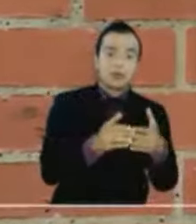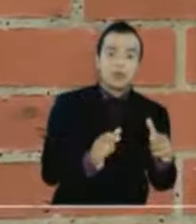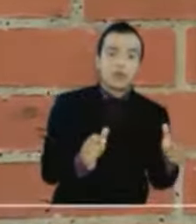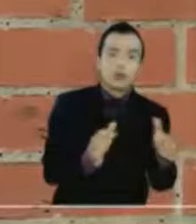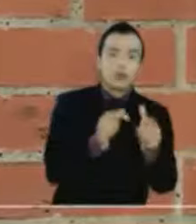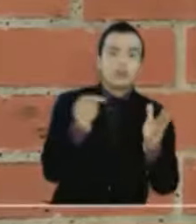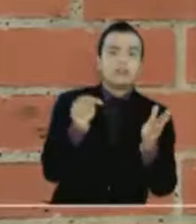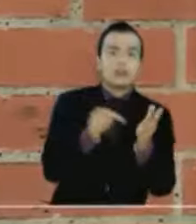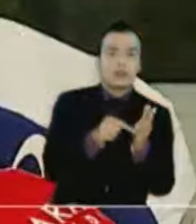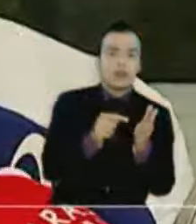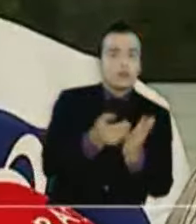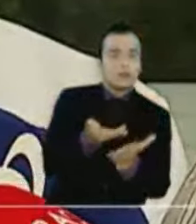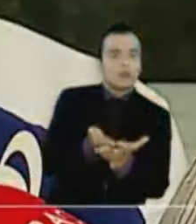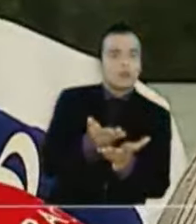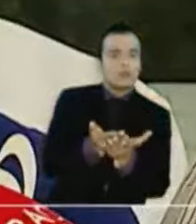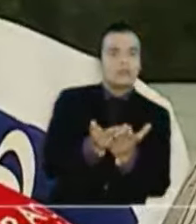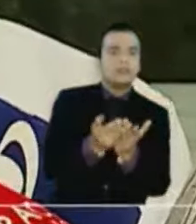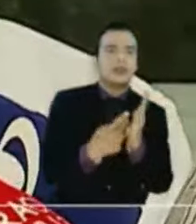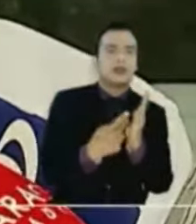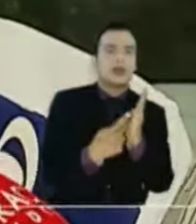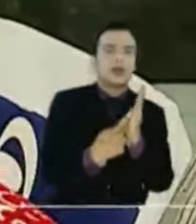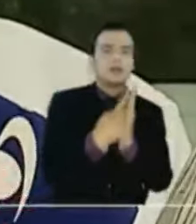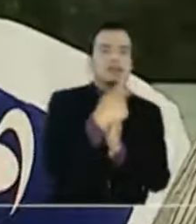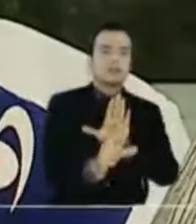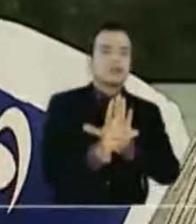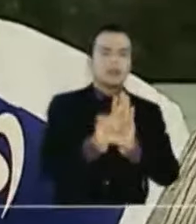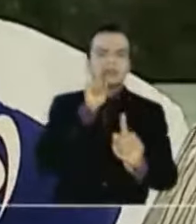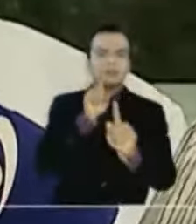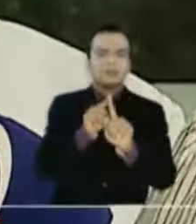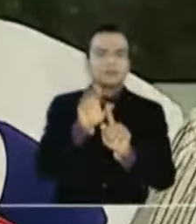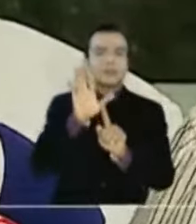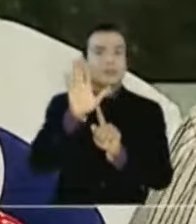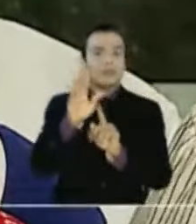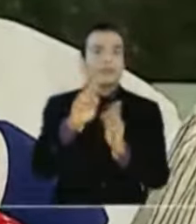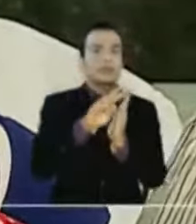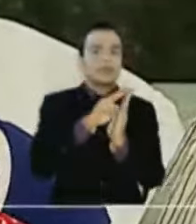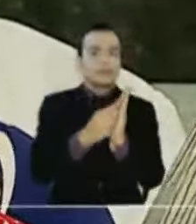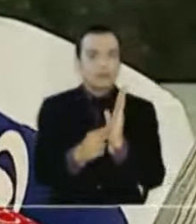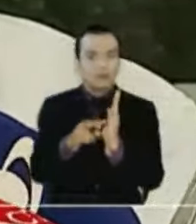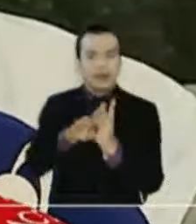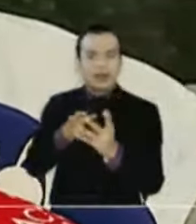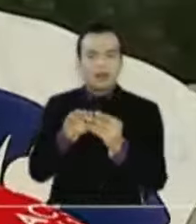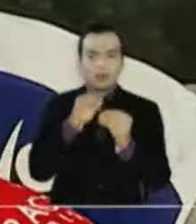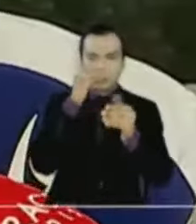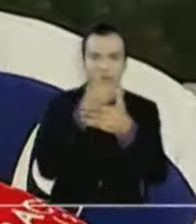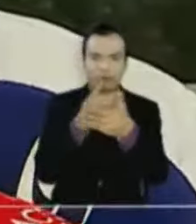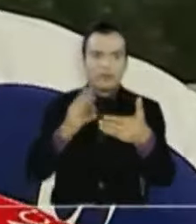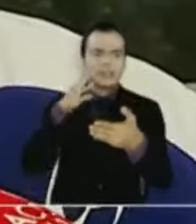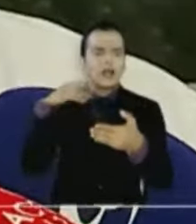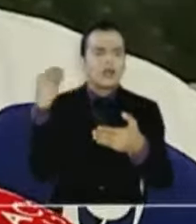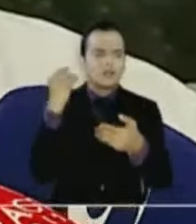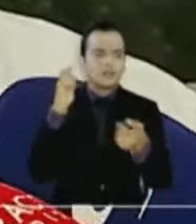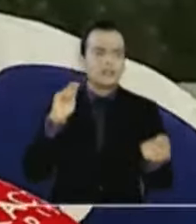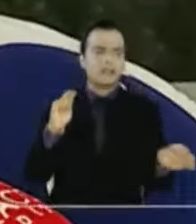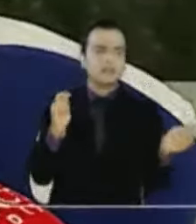Adolescencia en el país. El articulado está prácticamente listo, va a pasar a un proceso de